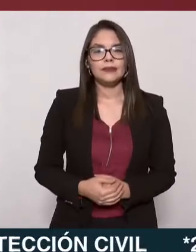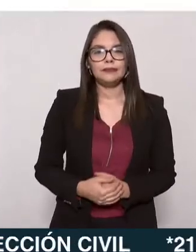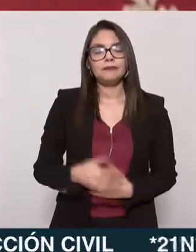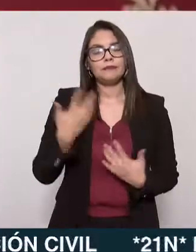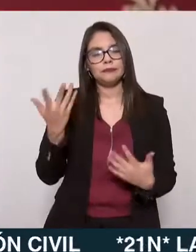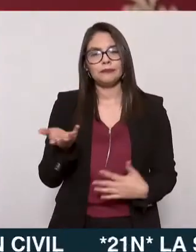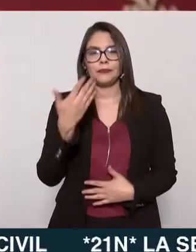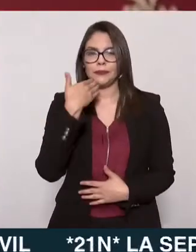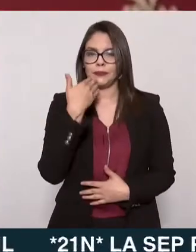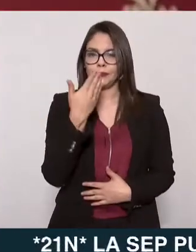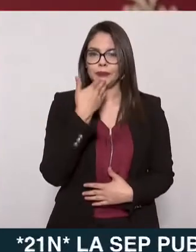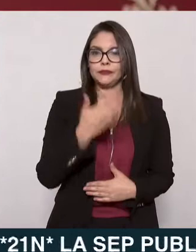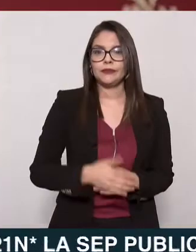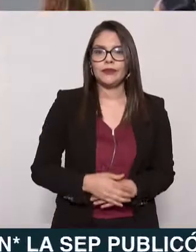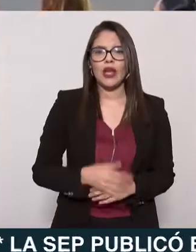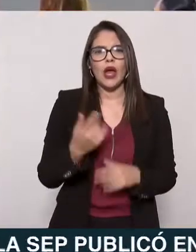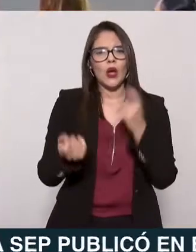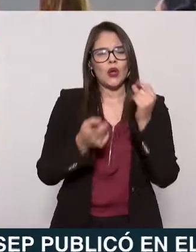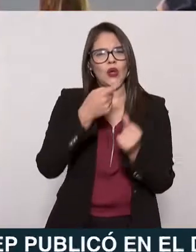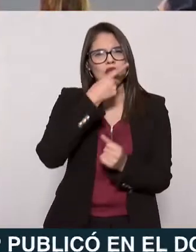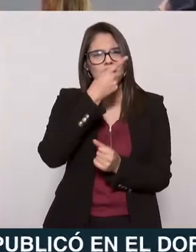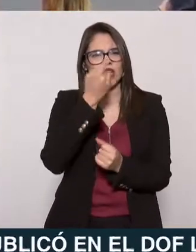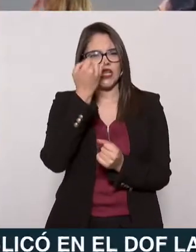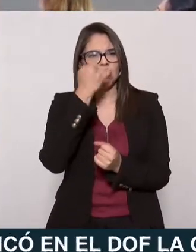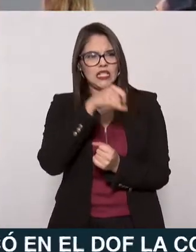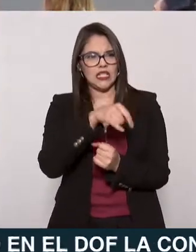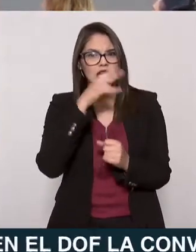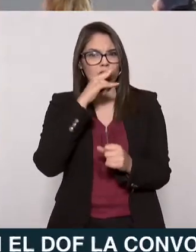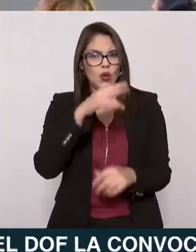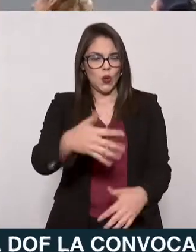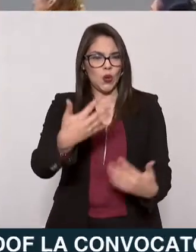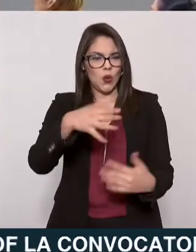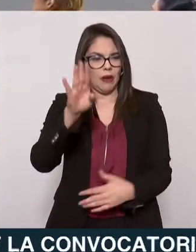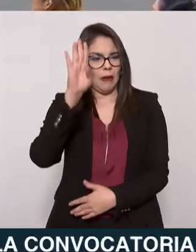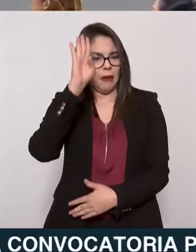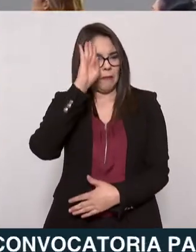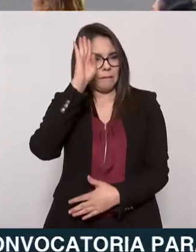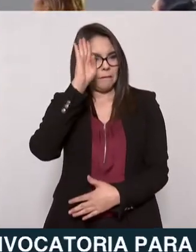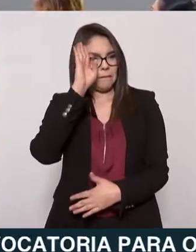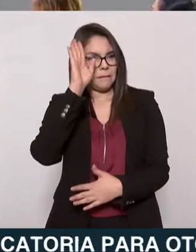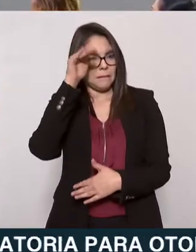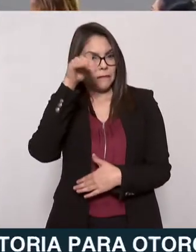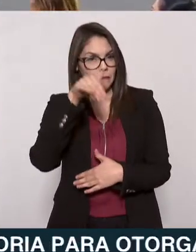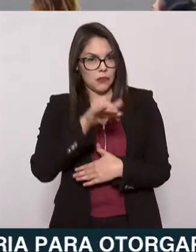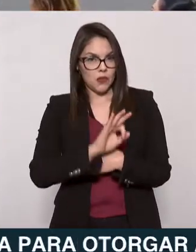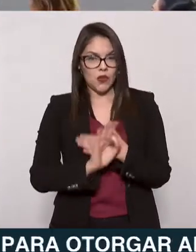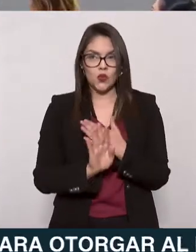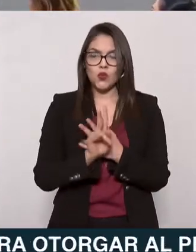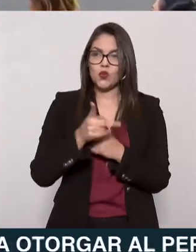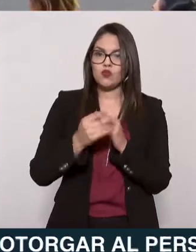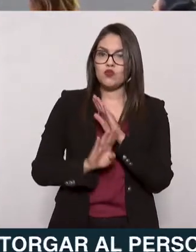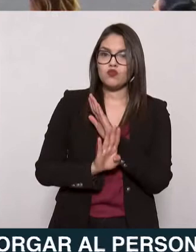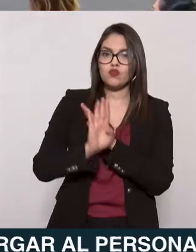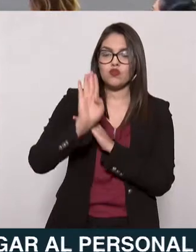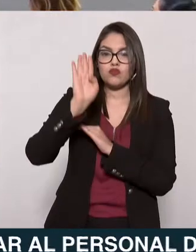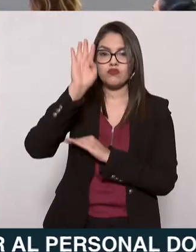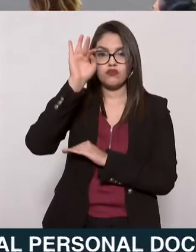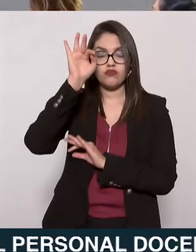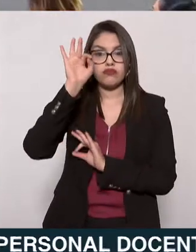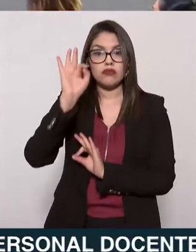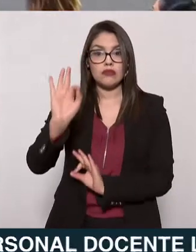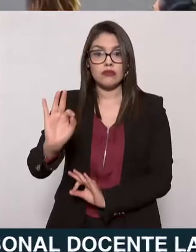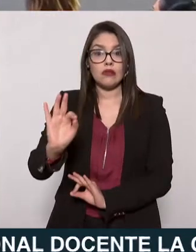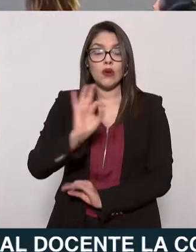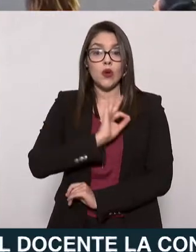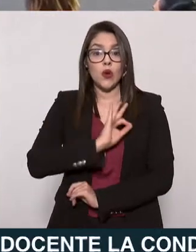bueno. Pero ellos decían, bueno, una montaña tan grande que ellos han puesto enfrente, la van a poder subir. Van a poder tener